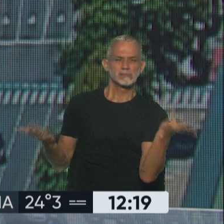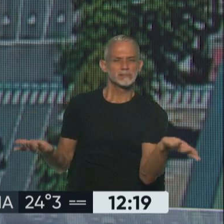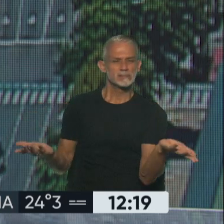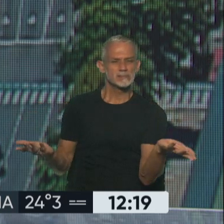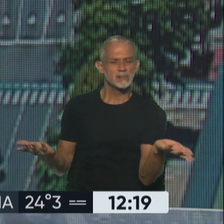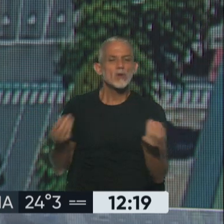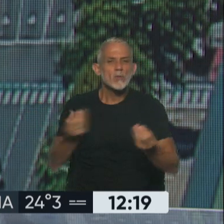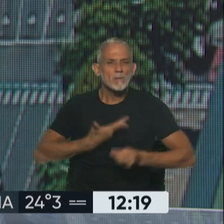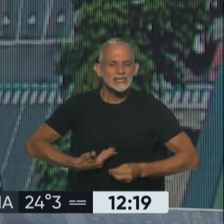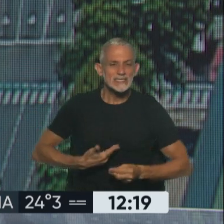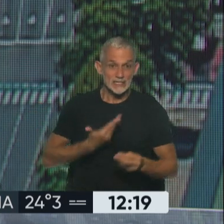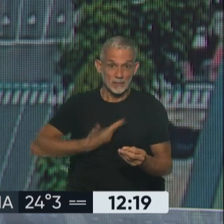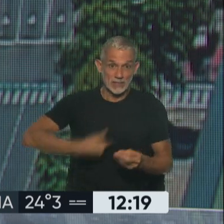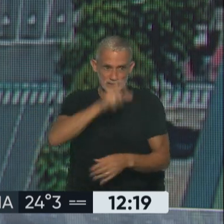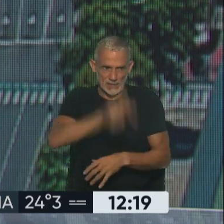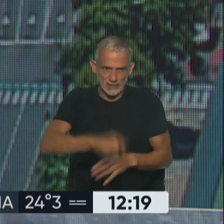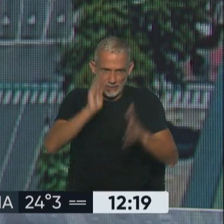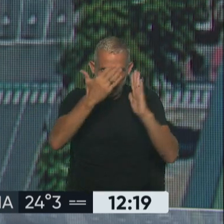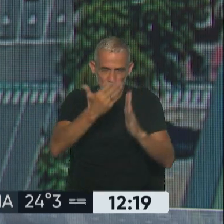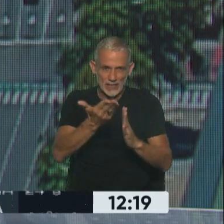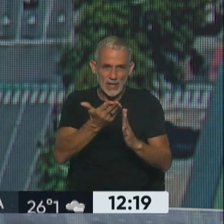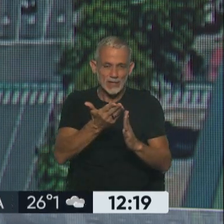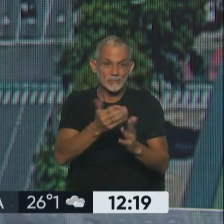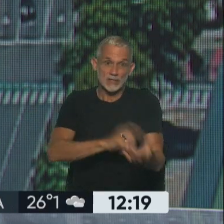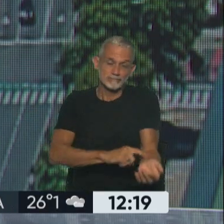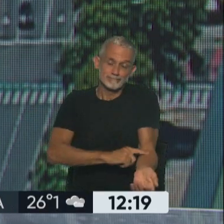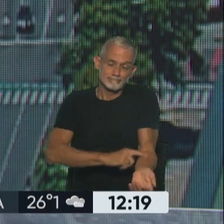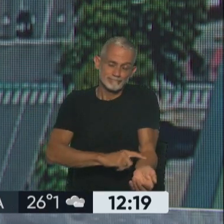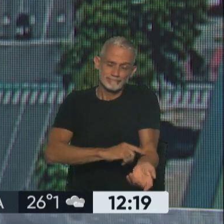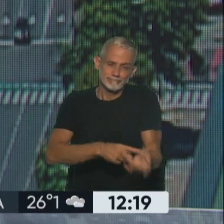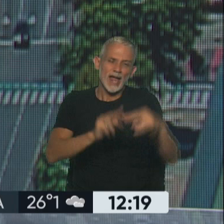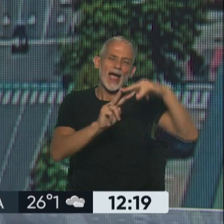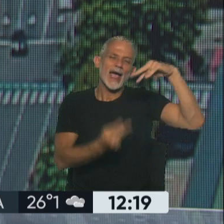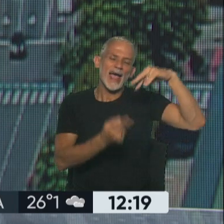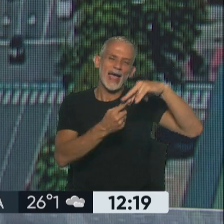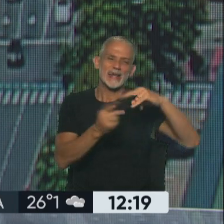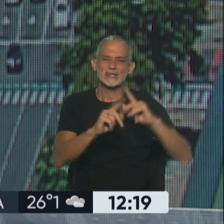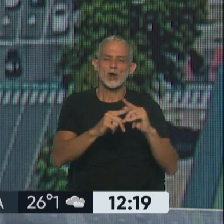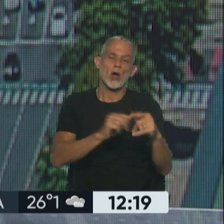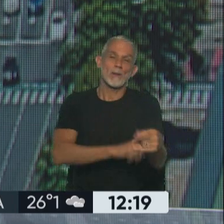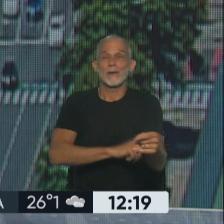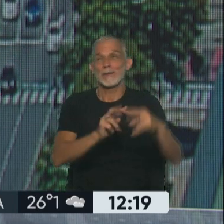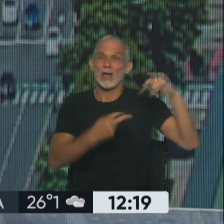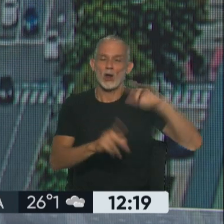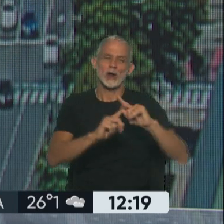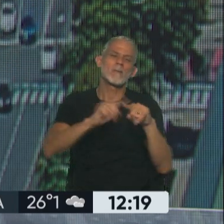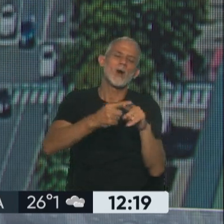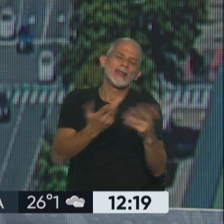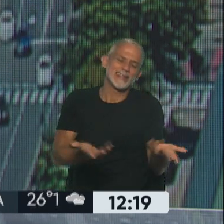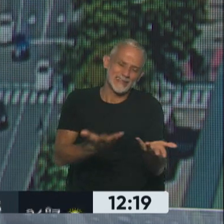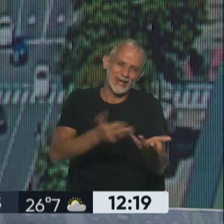Entonces, el presidente es un presidente que en su genética, y cuando digo en su genética, claro, siempre no biológica, sino